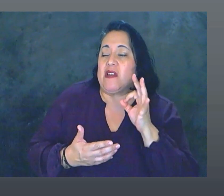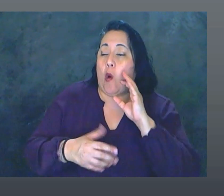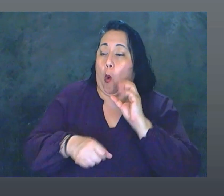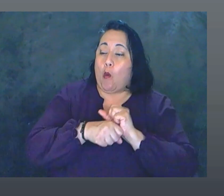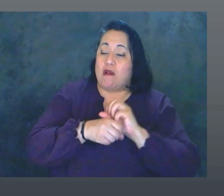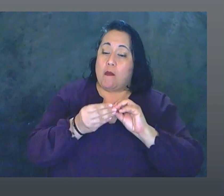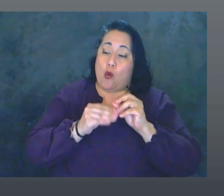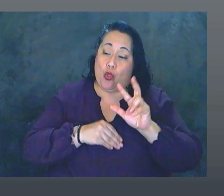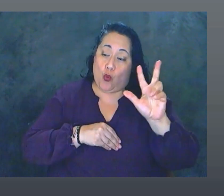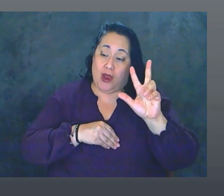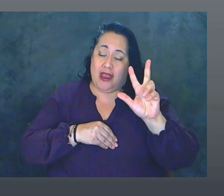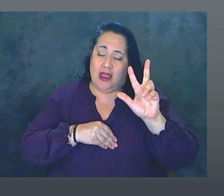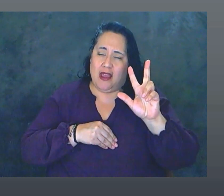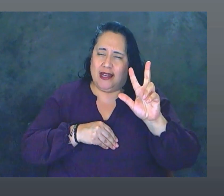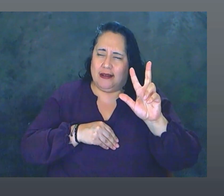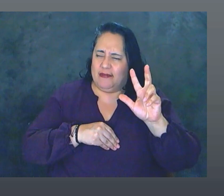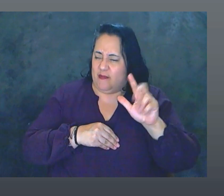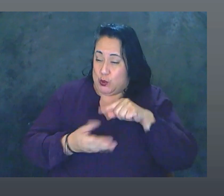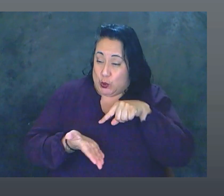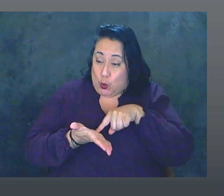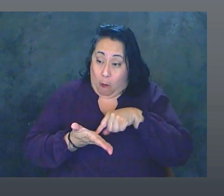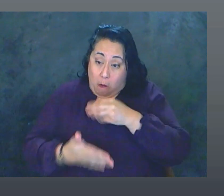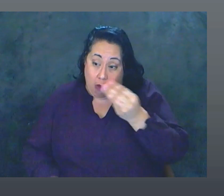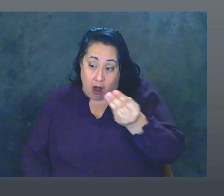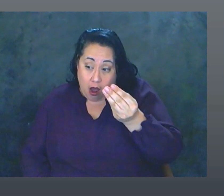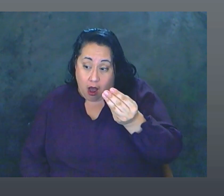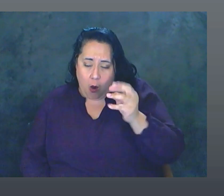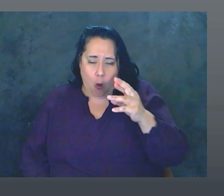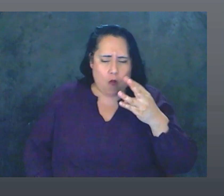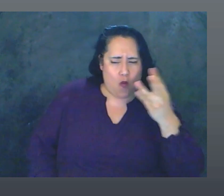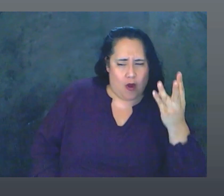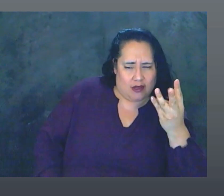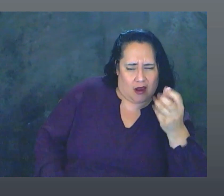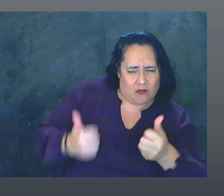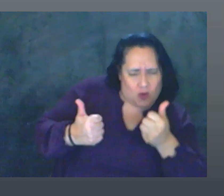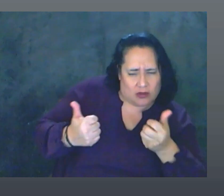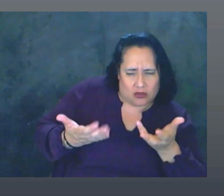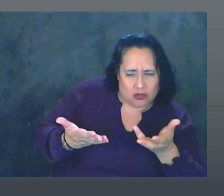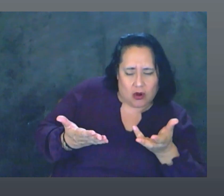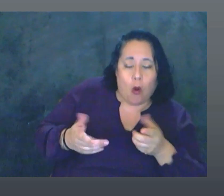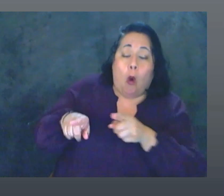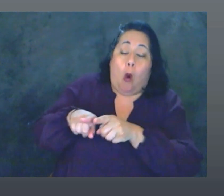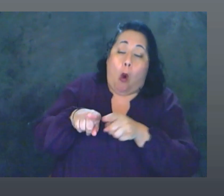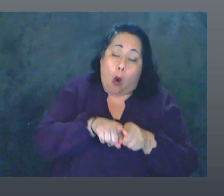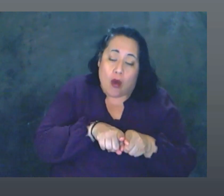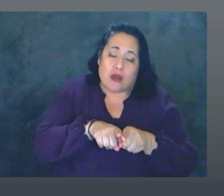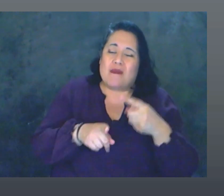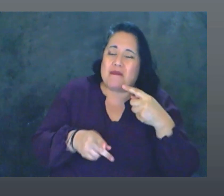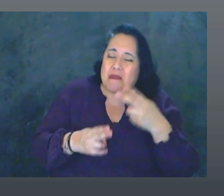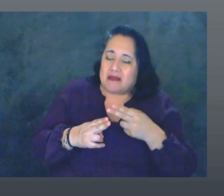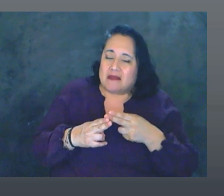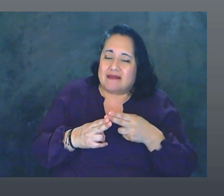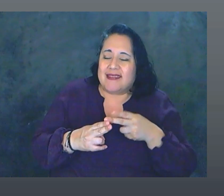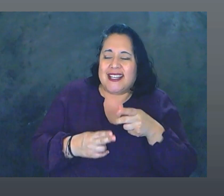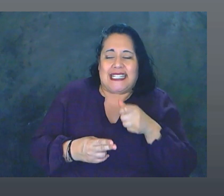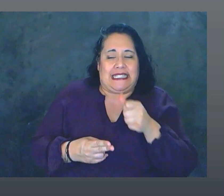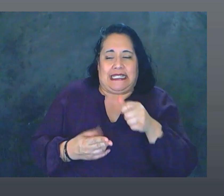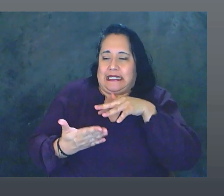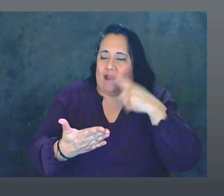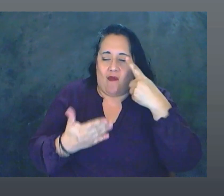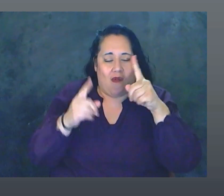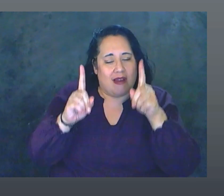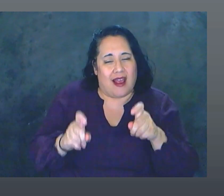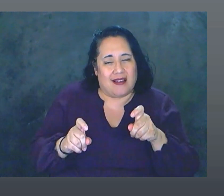la tarea número 3 se entregaba el lunes o el miércoles. También menciona que no estudió para